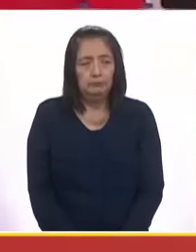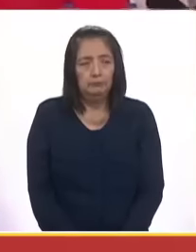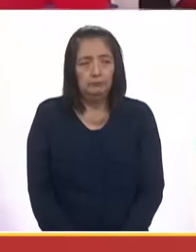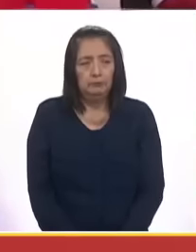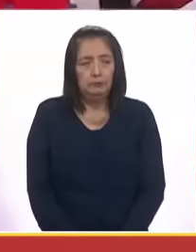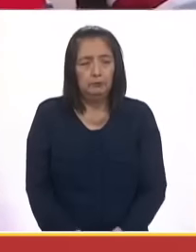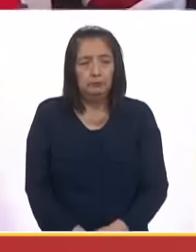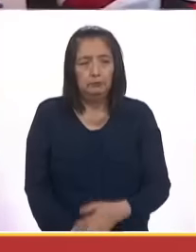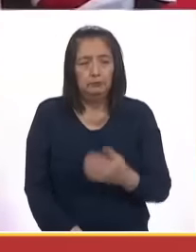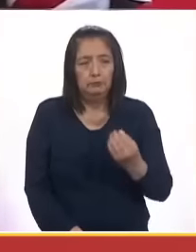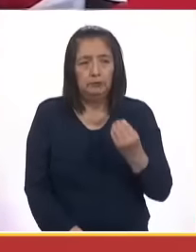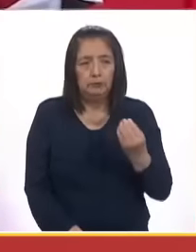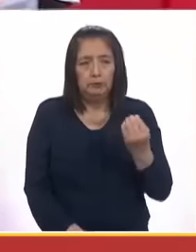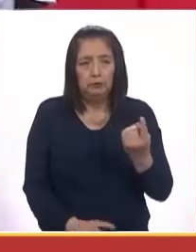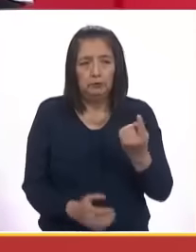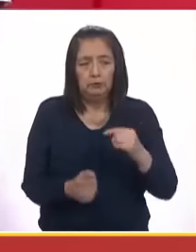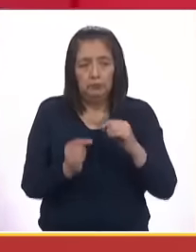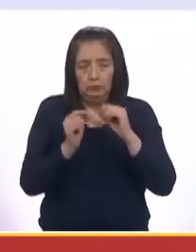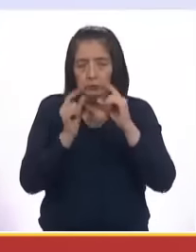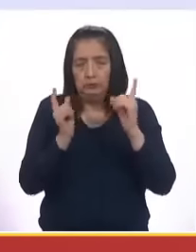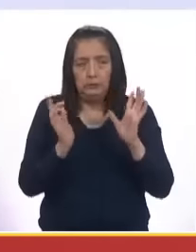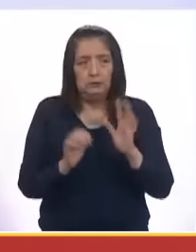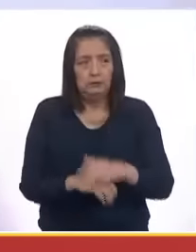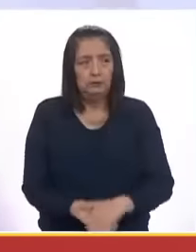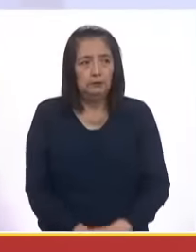por el simple hecho de despertar.